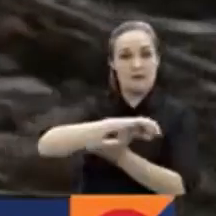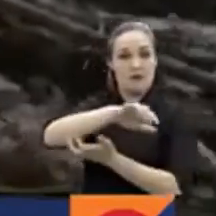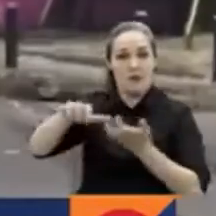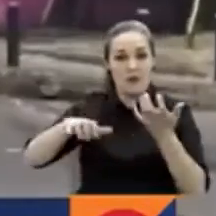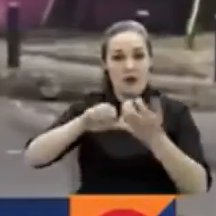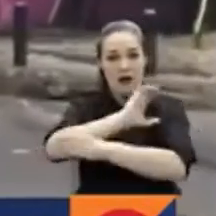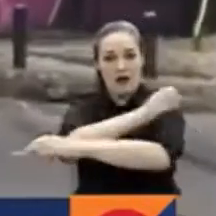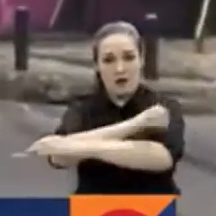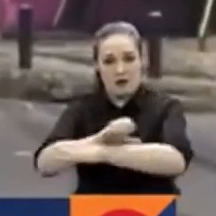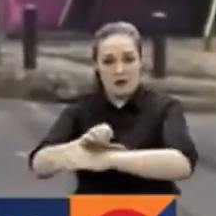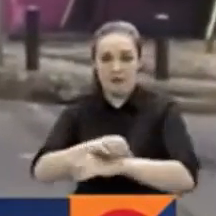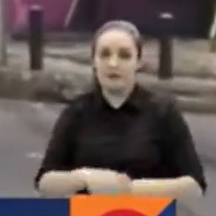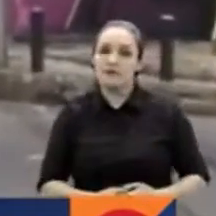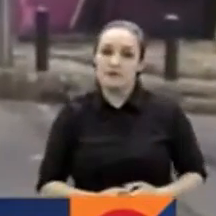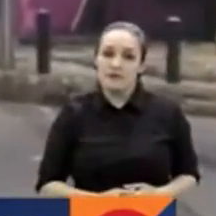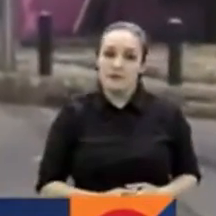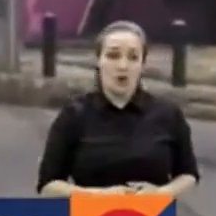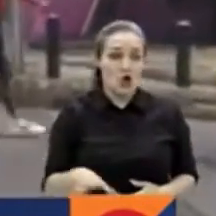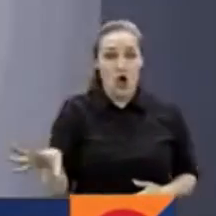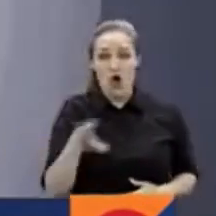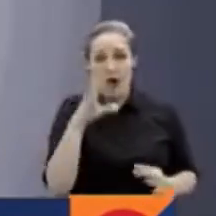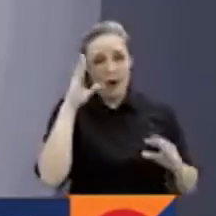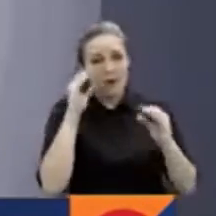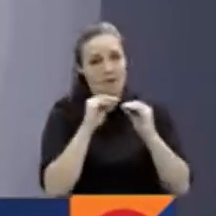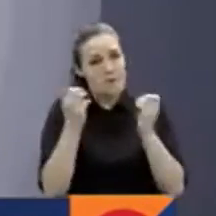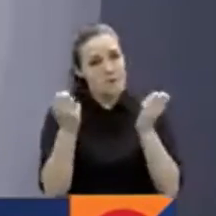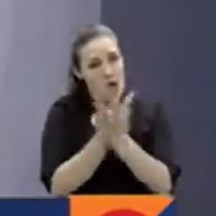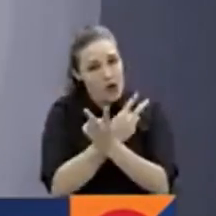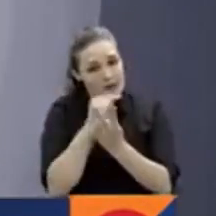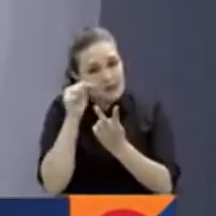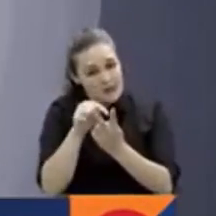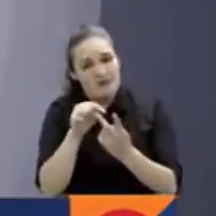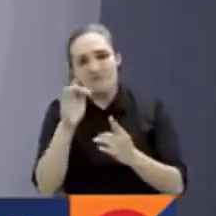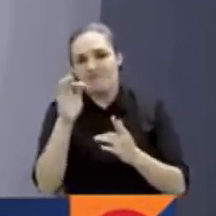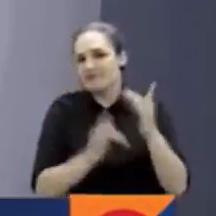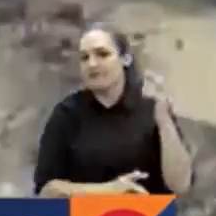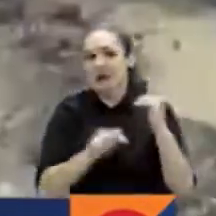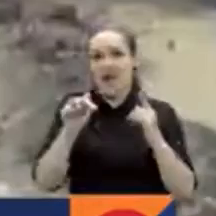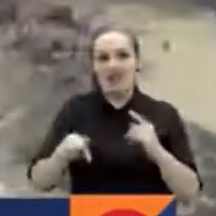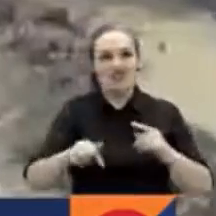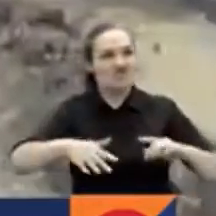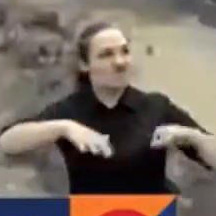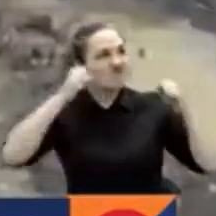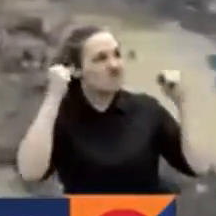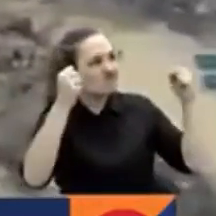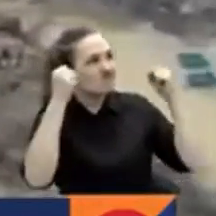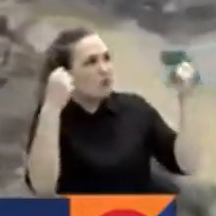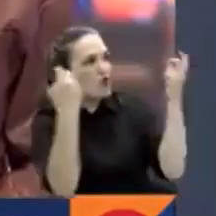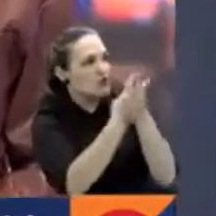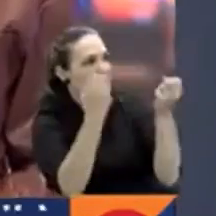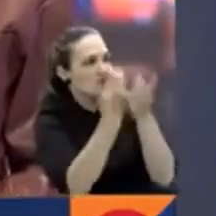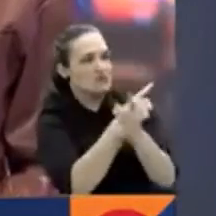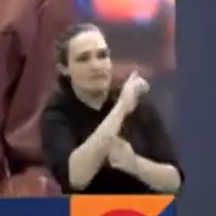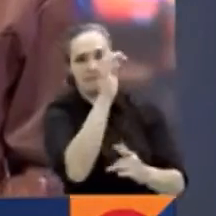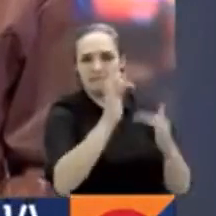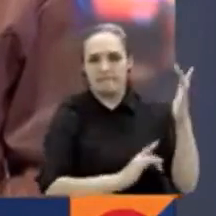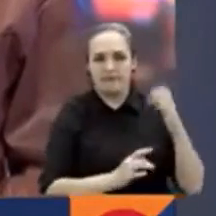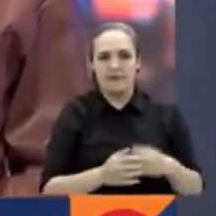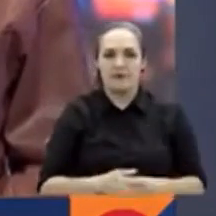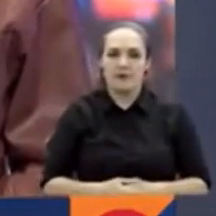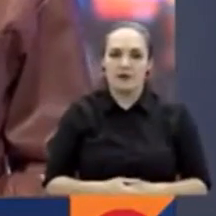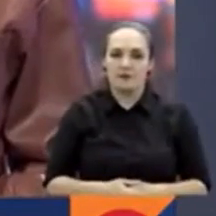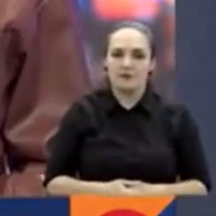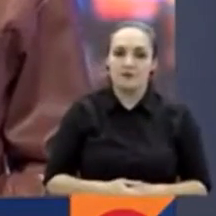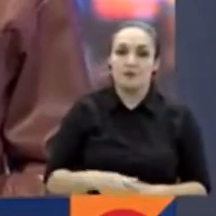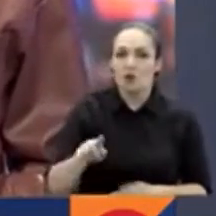de Caucasia. Todos coinciden en que la violencia no puede convertirse en una herramienta de la protesta social.